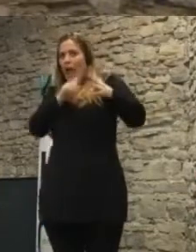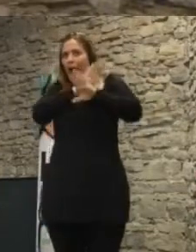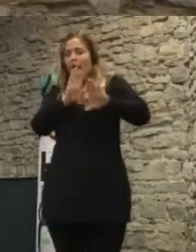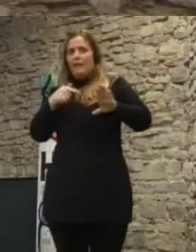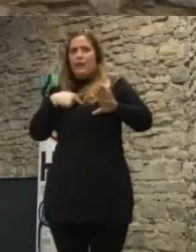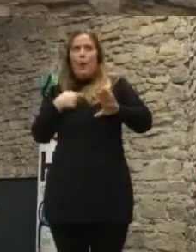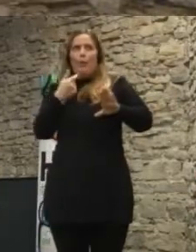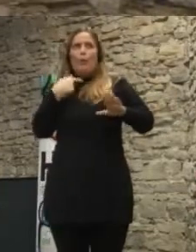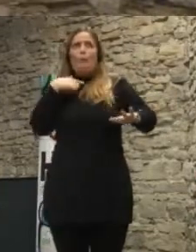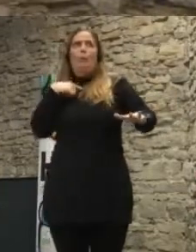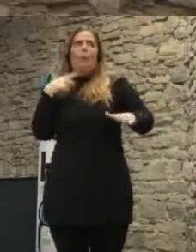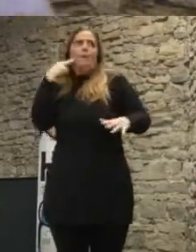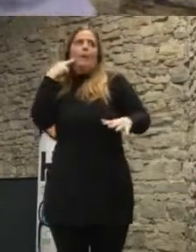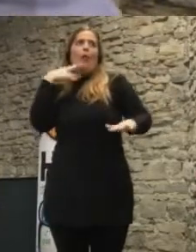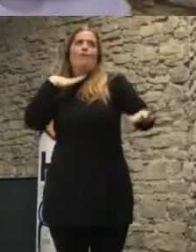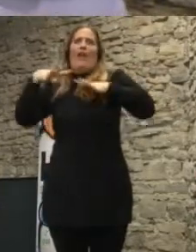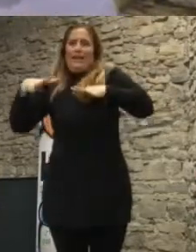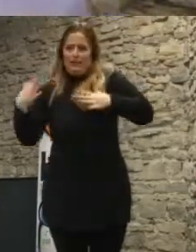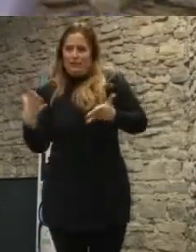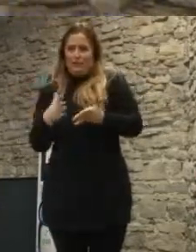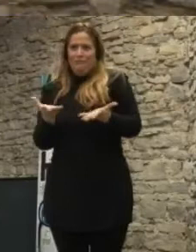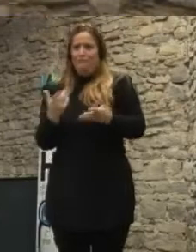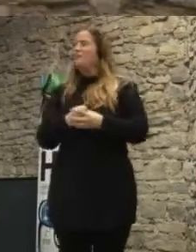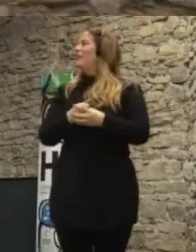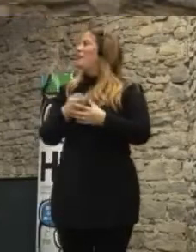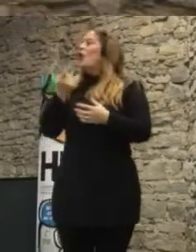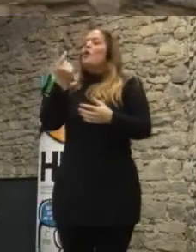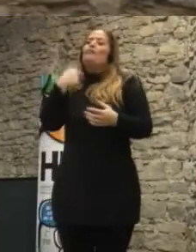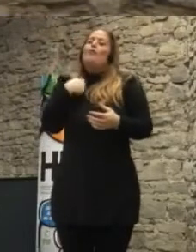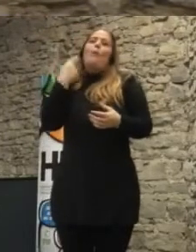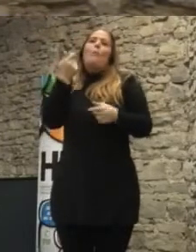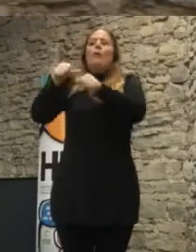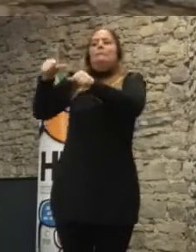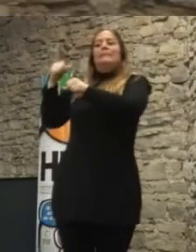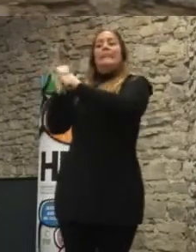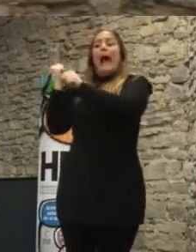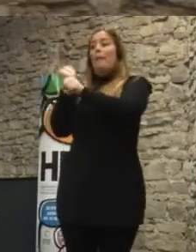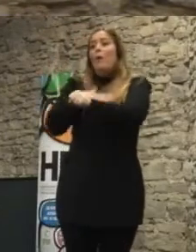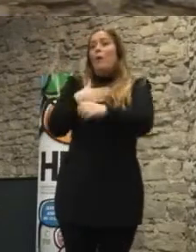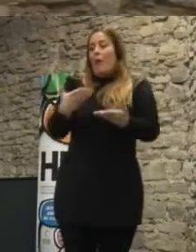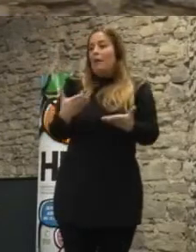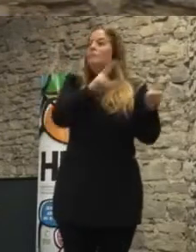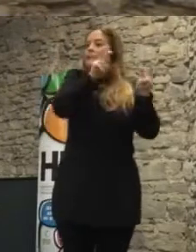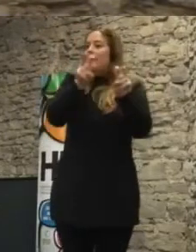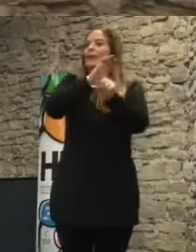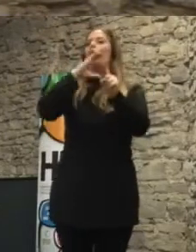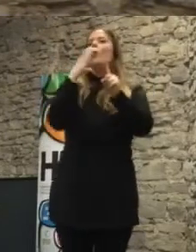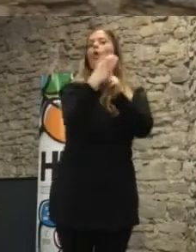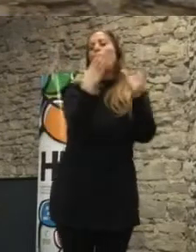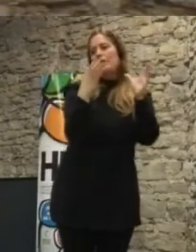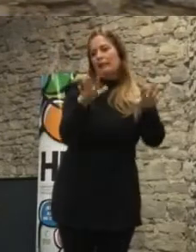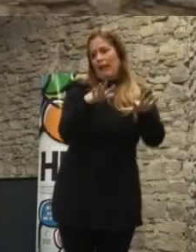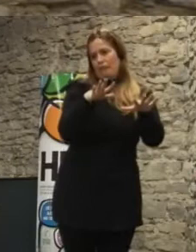fracaso, porque tienes la sensación de que. Bueno, yo me he dedicado un poco a trabajar los temas estos comunitarios, el